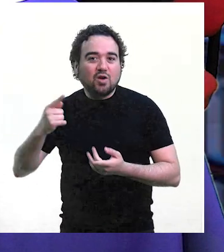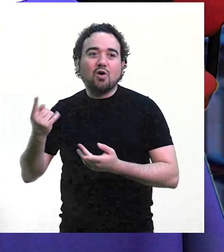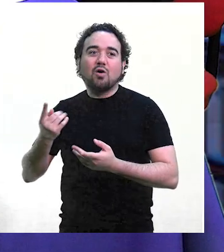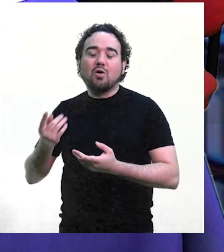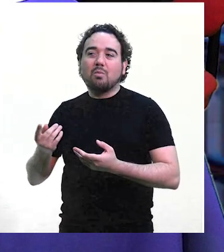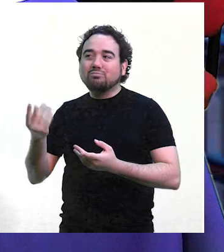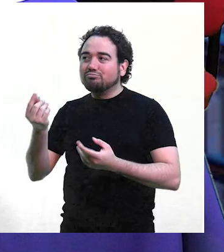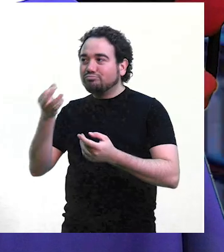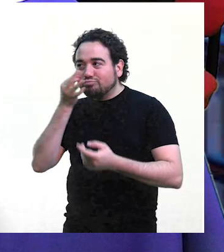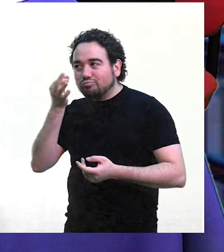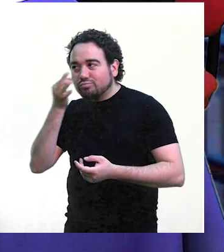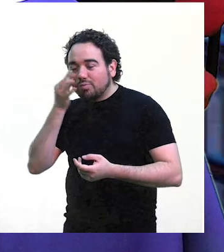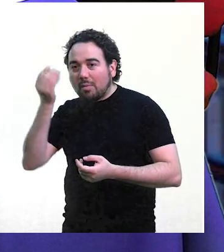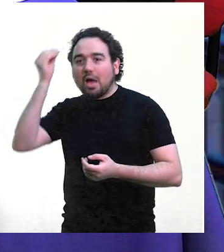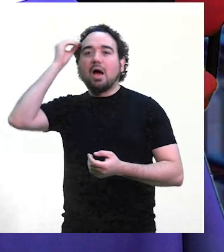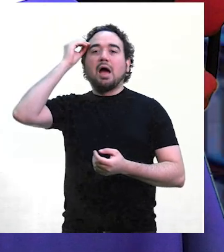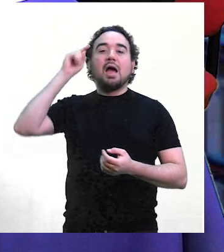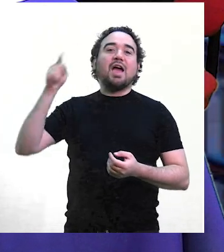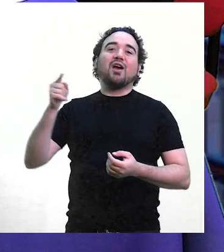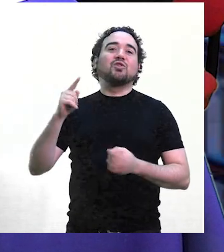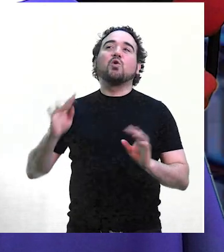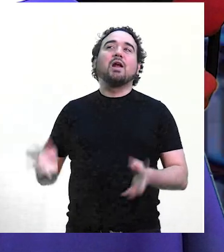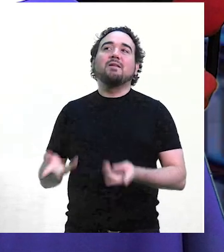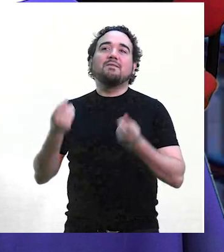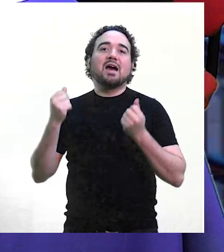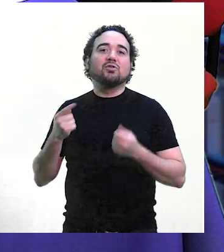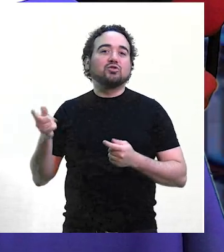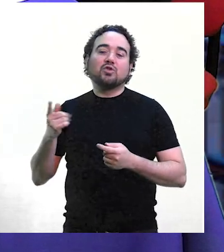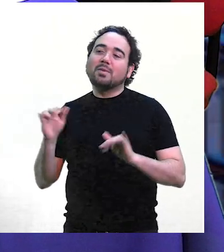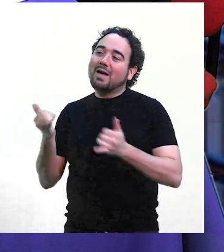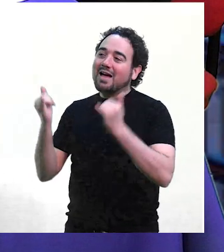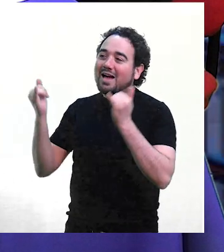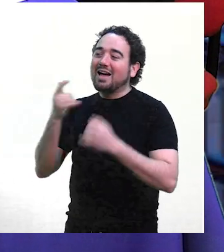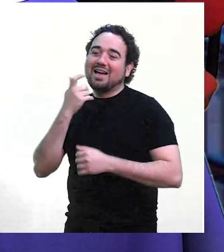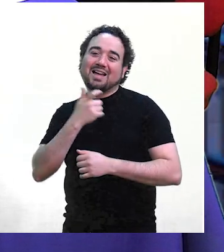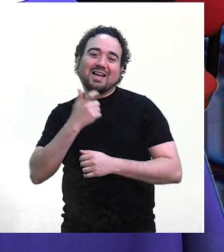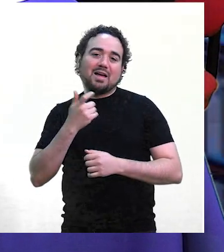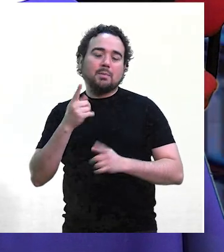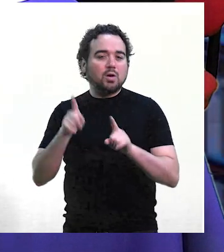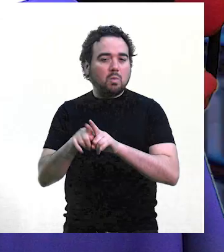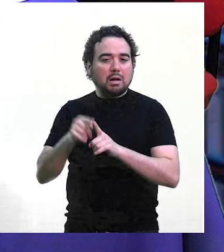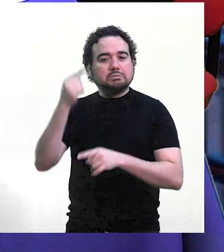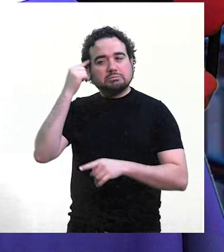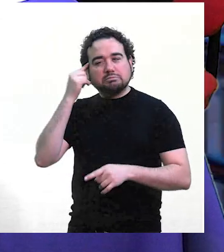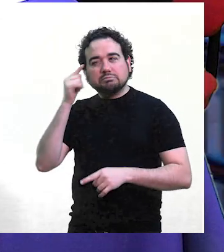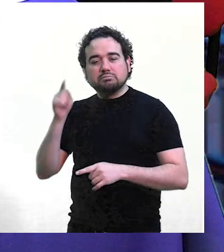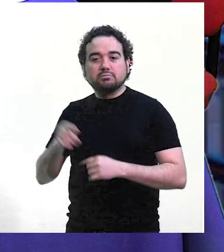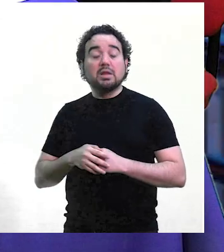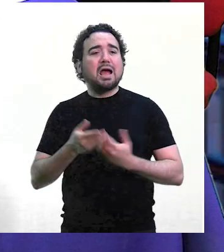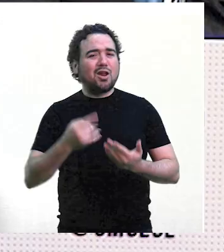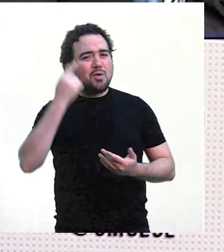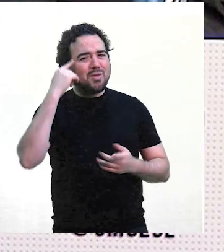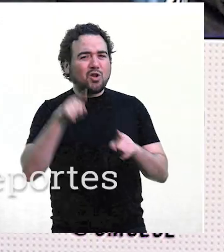productos que consumimos a diario, pero igual hay que poner ojo en eso porque no es algo como tan liviano porque es solo para entretenerse, como cuestionarse un poquito más, ¿no? Y